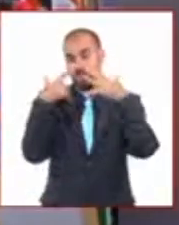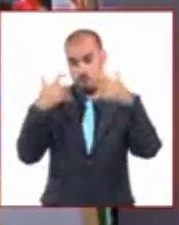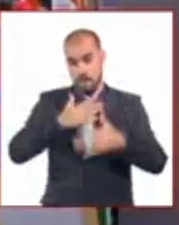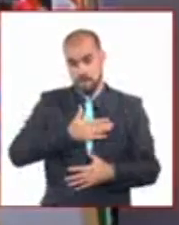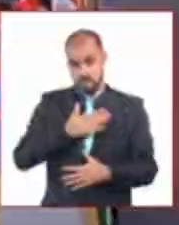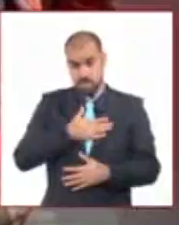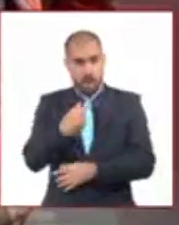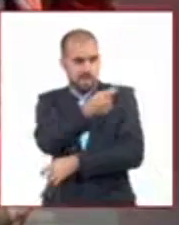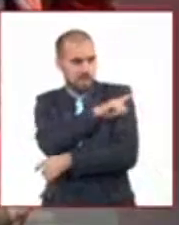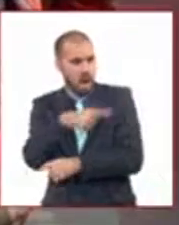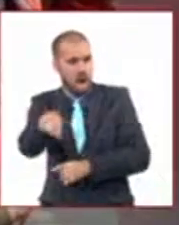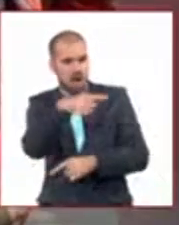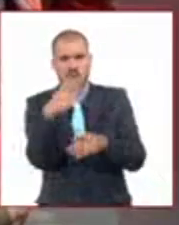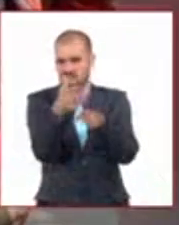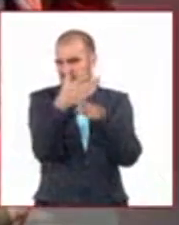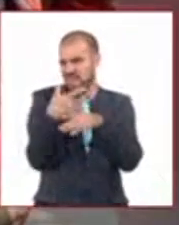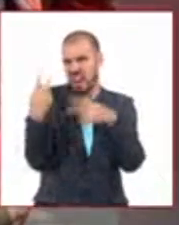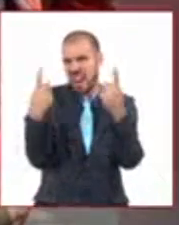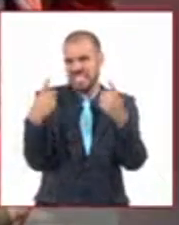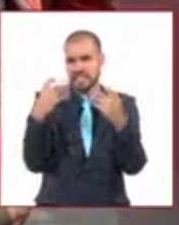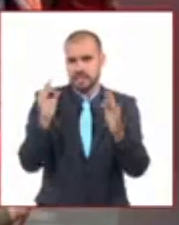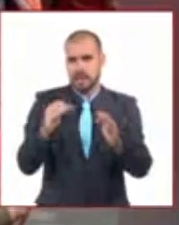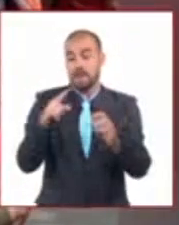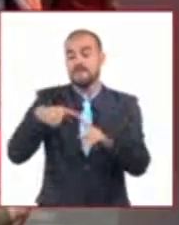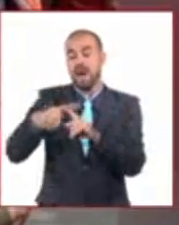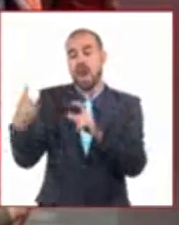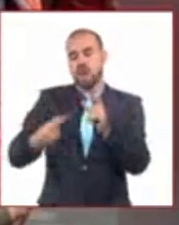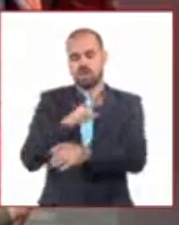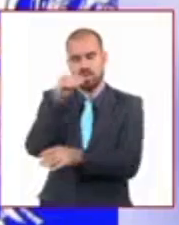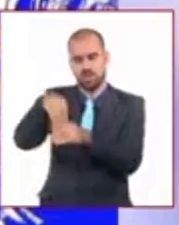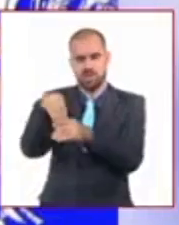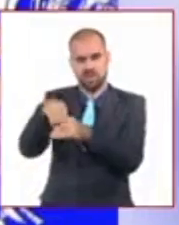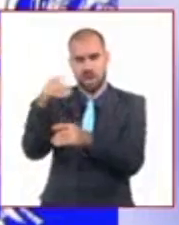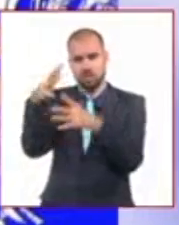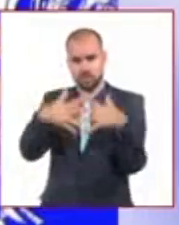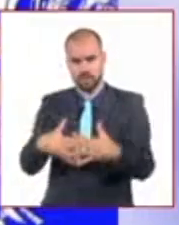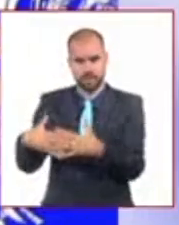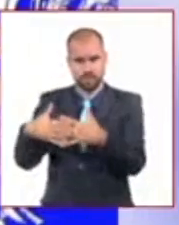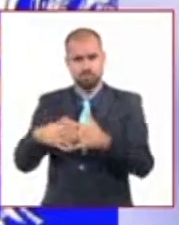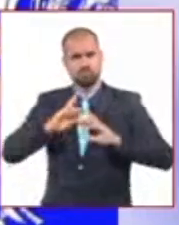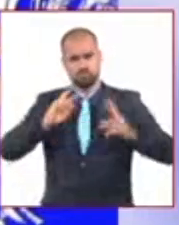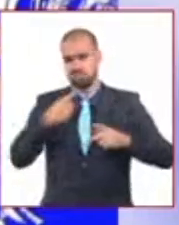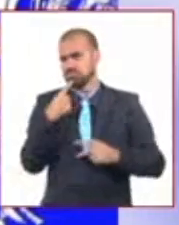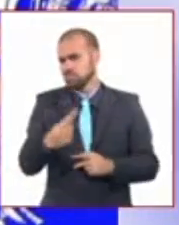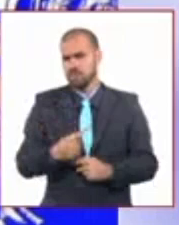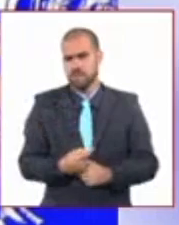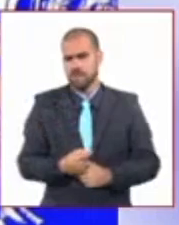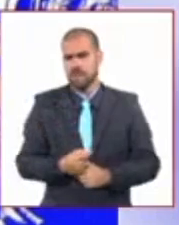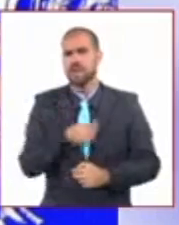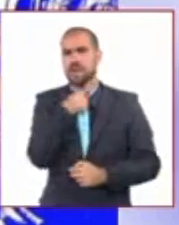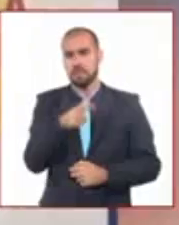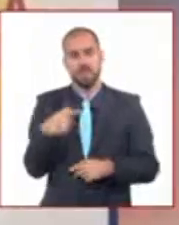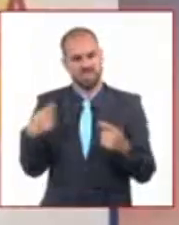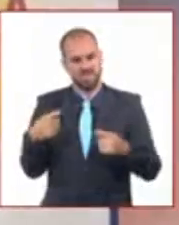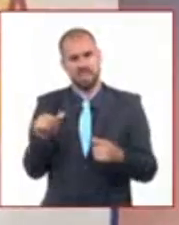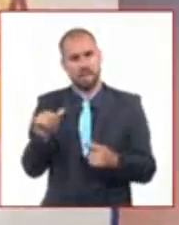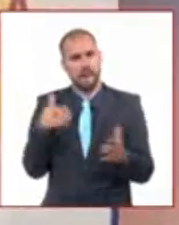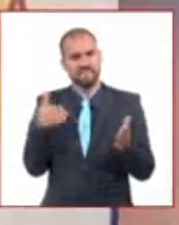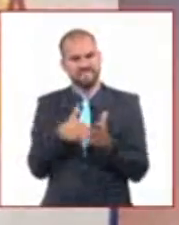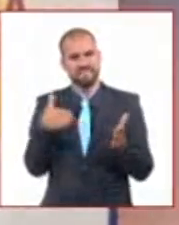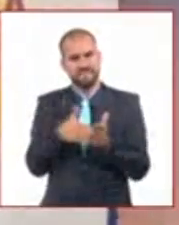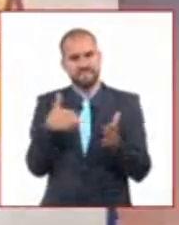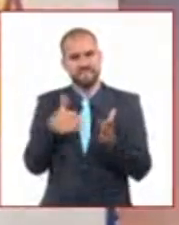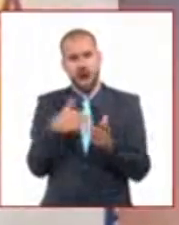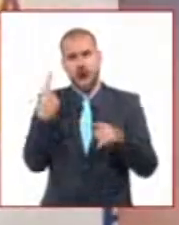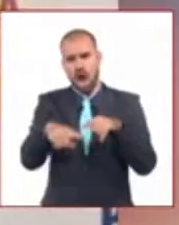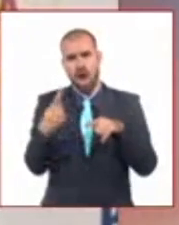luchas que se dan a cabo en este país reivindicamos que los eeuu en vez de intervenir en las relaciones y los procesos democráticos en